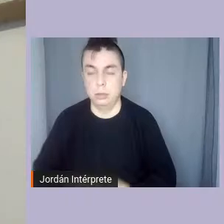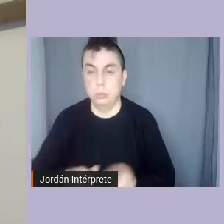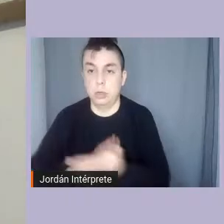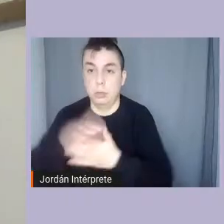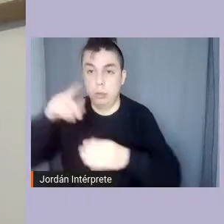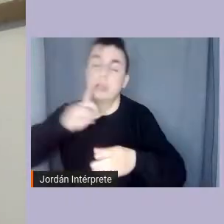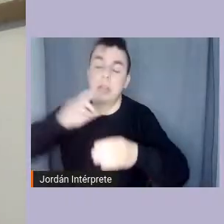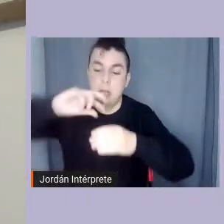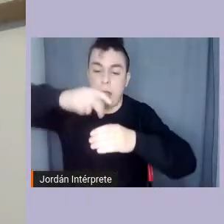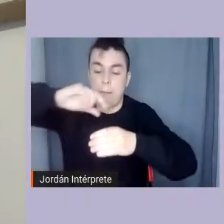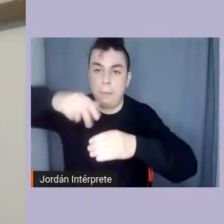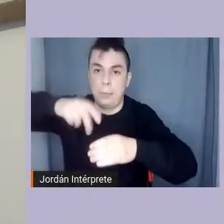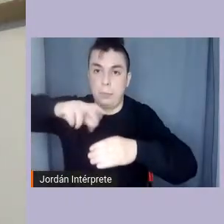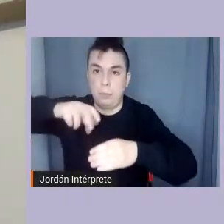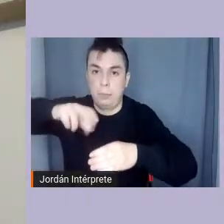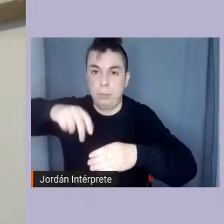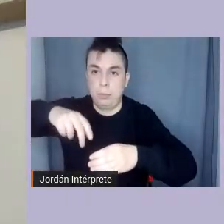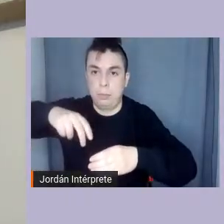la tapita,